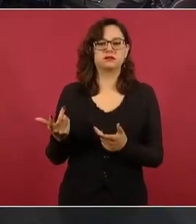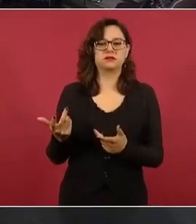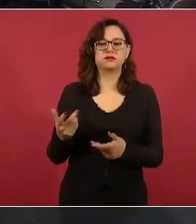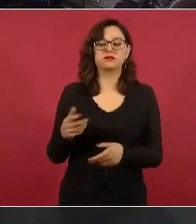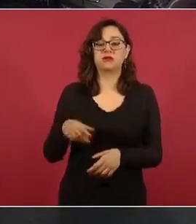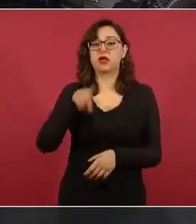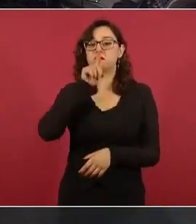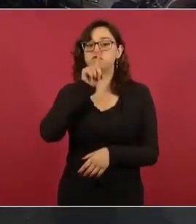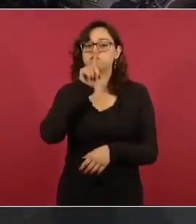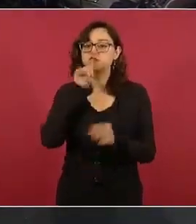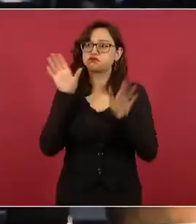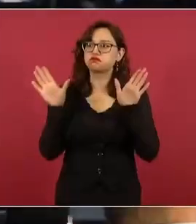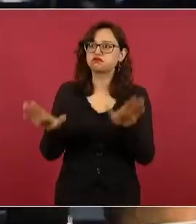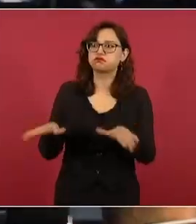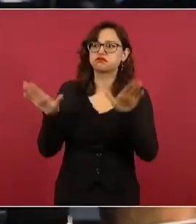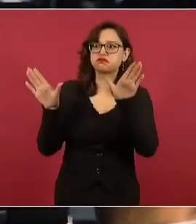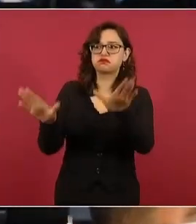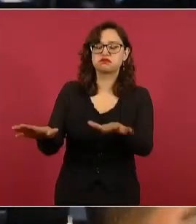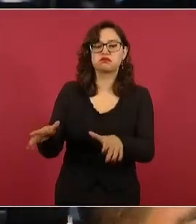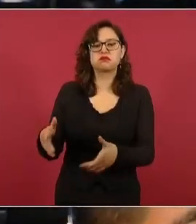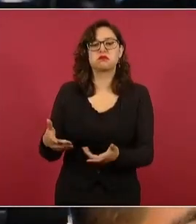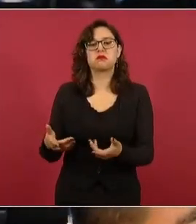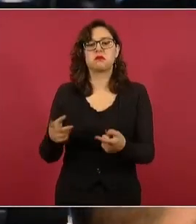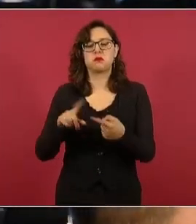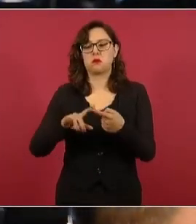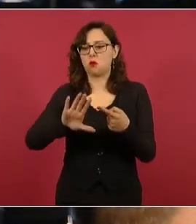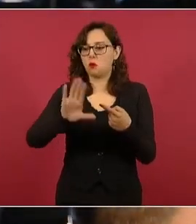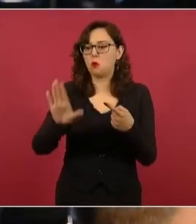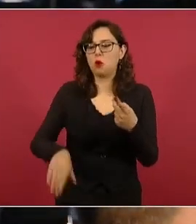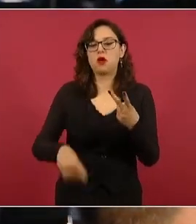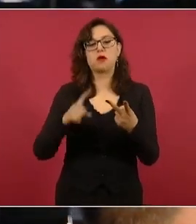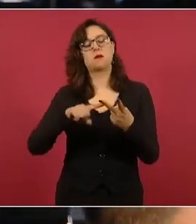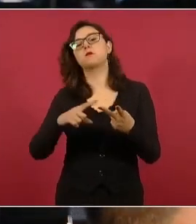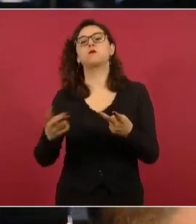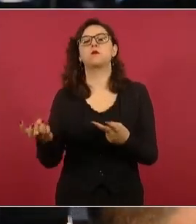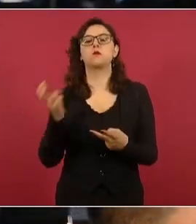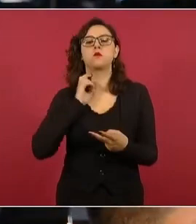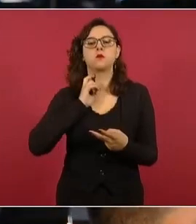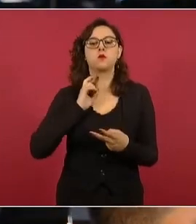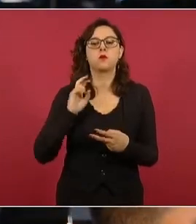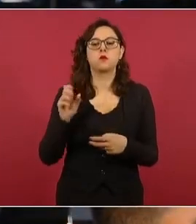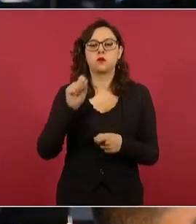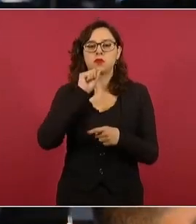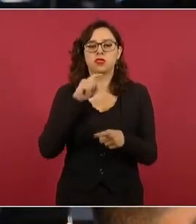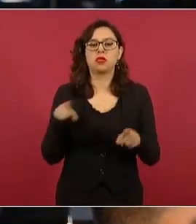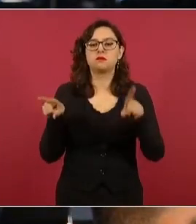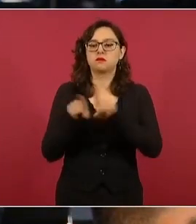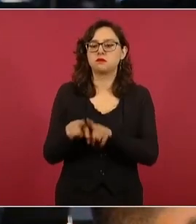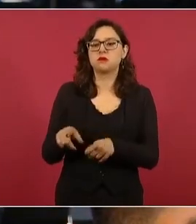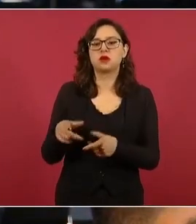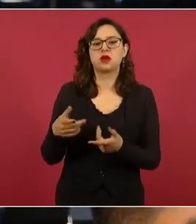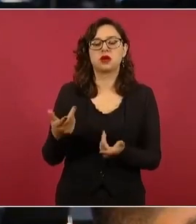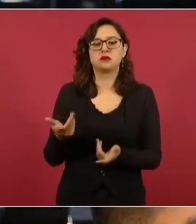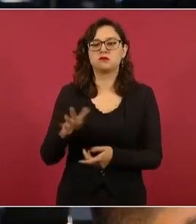de aves y de murciélagos. Los murciélagos son muy importantes para